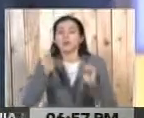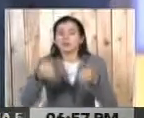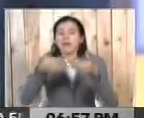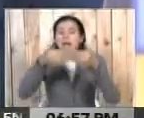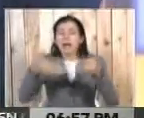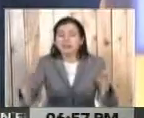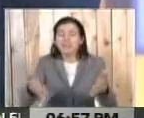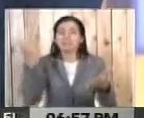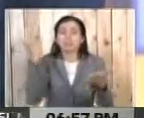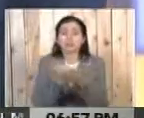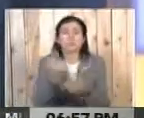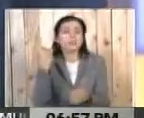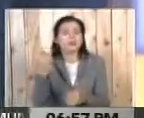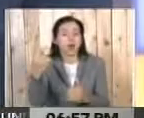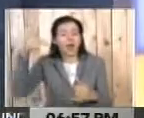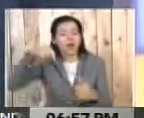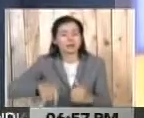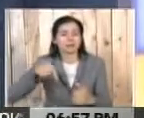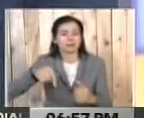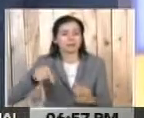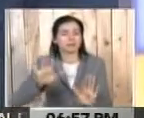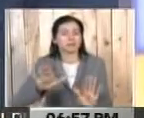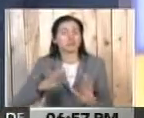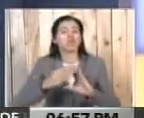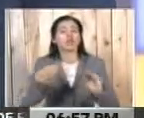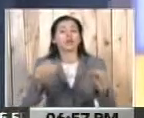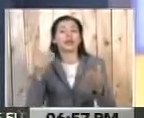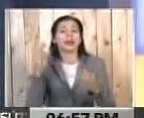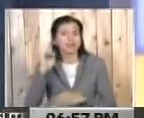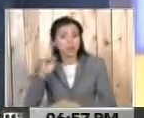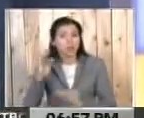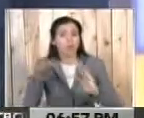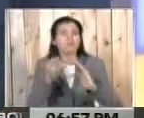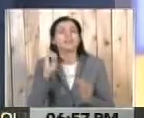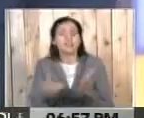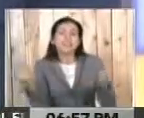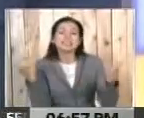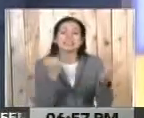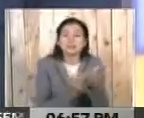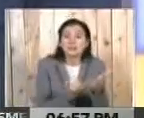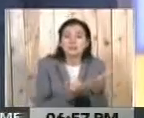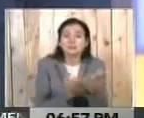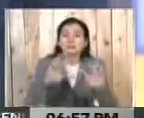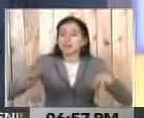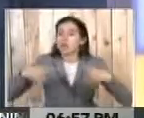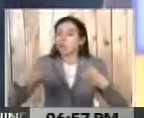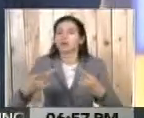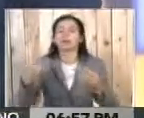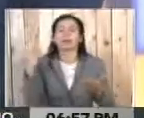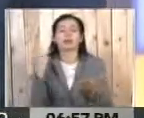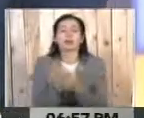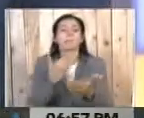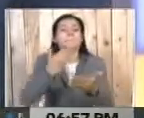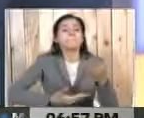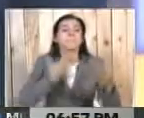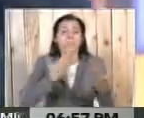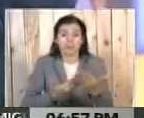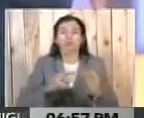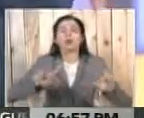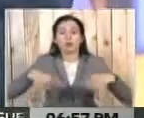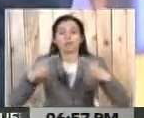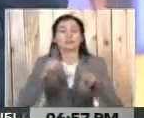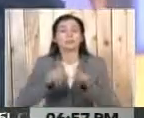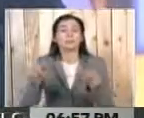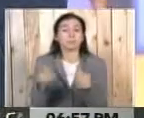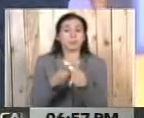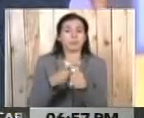registrar primero, empezar por CAS. Todas las comunitarias. Vamos a renovar todo lo que sea renovable. Vamos a autorizar todo, pero cumpliendo la ley. Porque nosotros